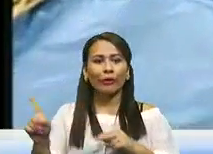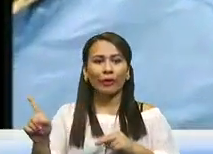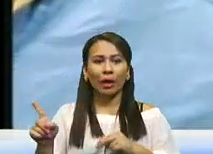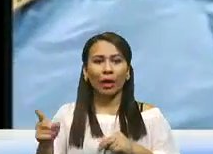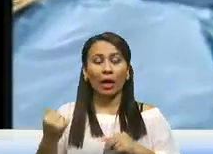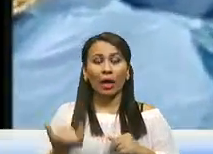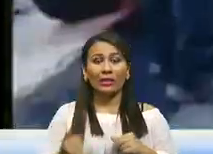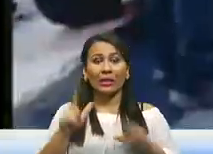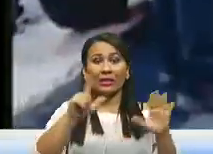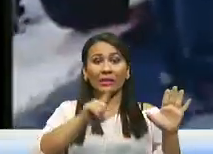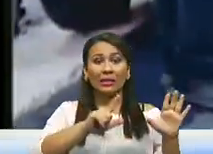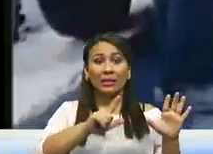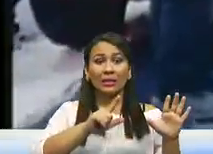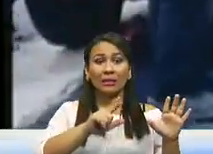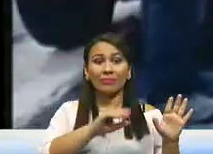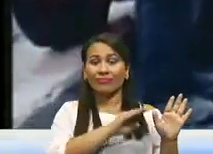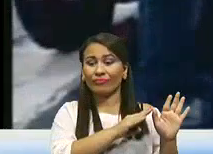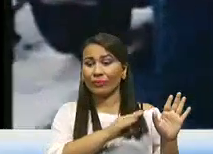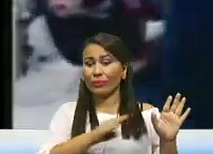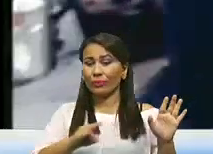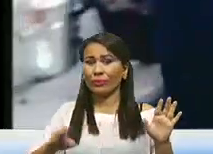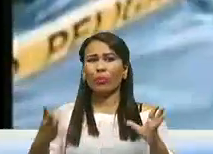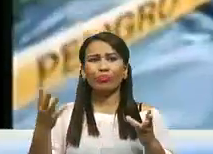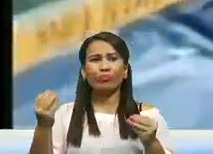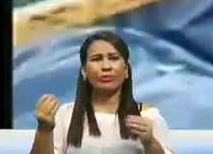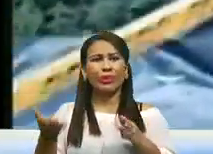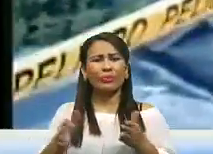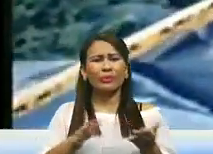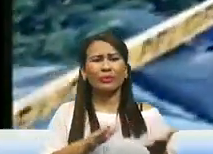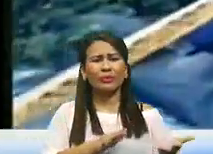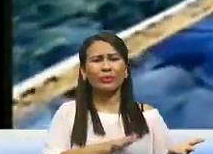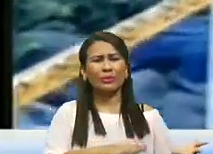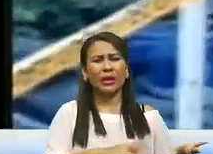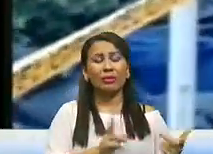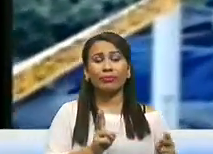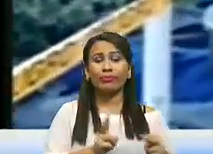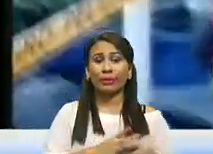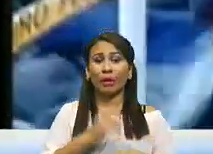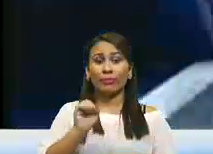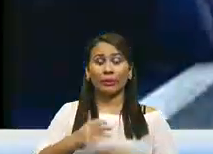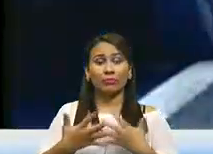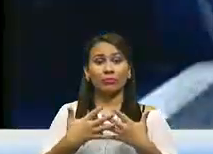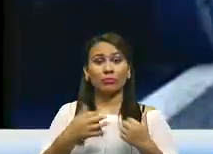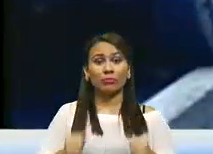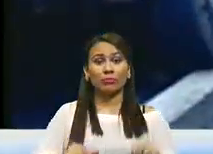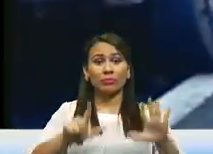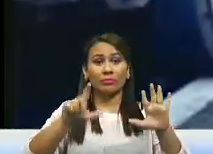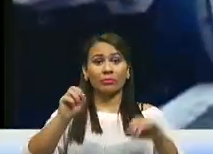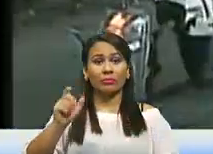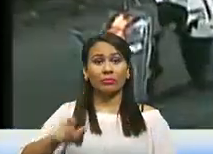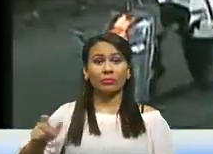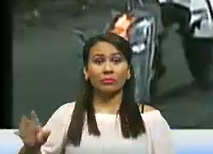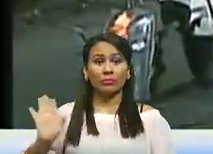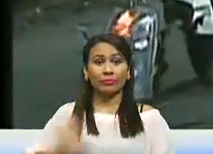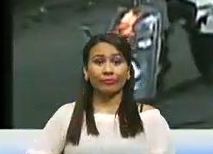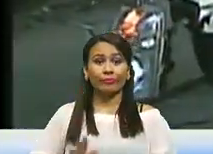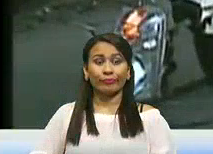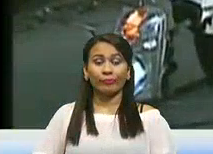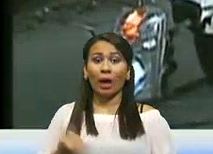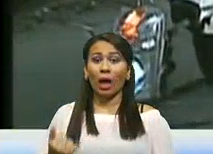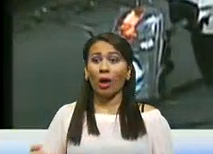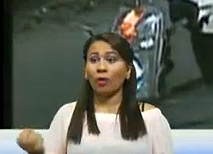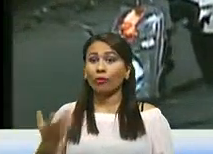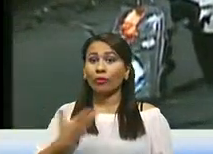de 2017, por delitos de tránsito con muerte y lesiones graves, ha logrado la captura de 70 implicados. De esta cifra, en ese